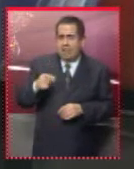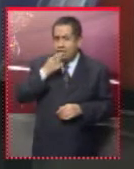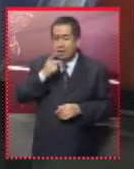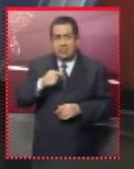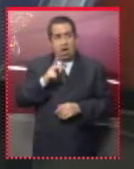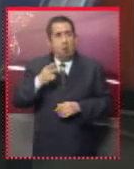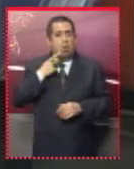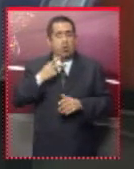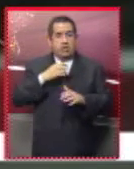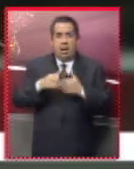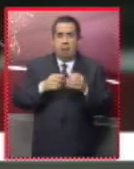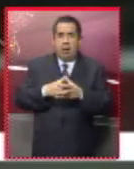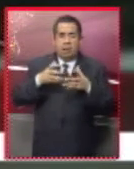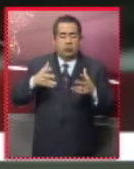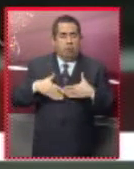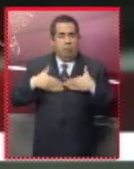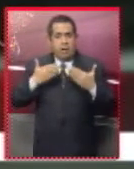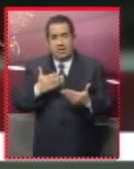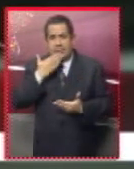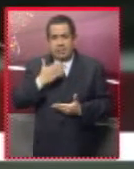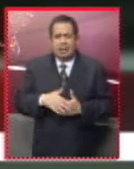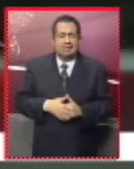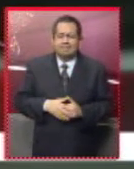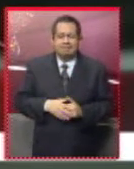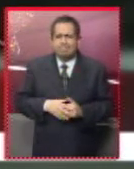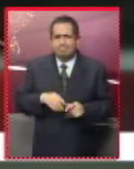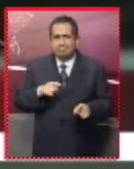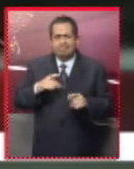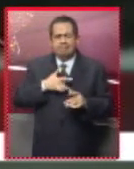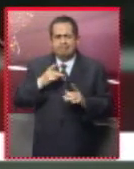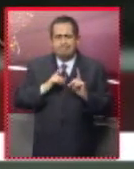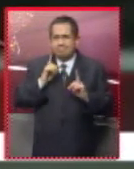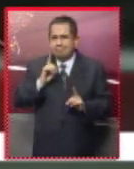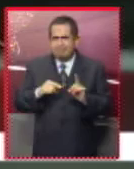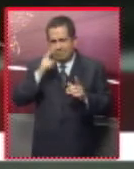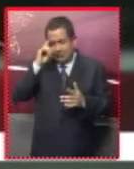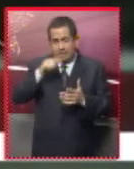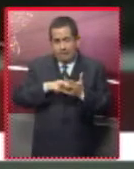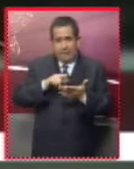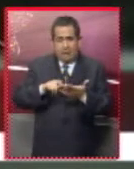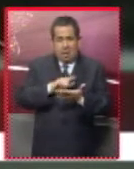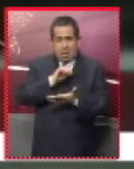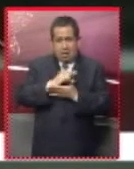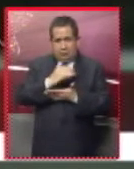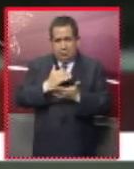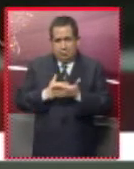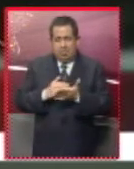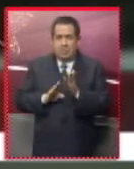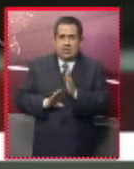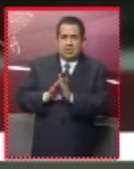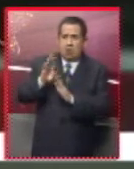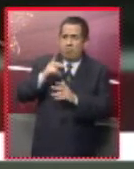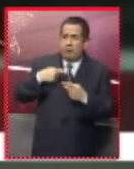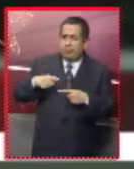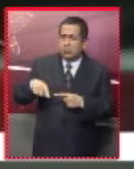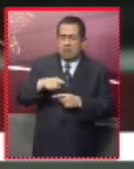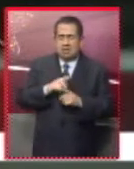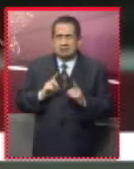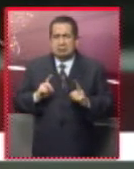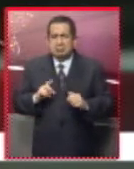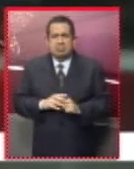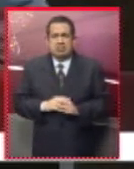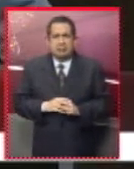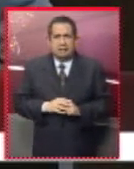ha brindado certidumbre ni confianza y se pronunció porque el paquete presupuestal sea un instrumento de desarrollo para la ciudadanía. Frente a